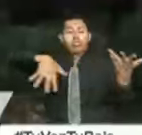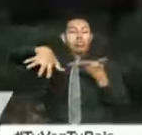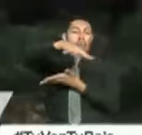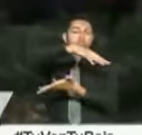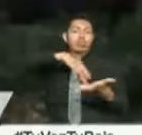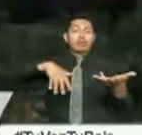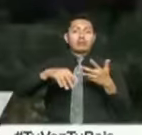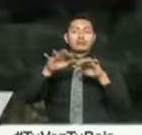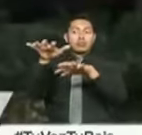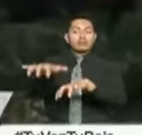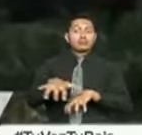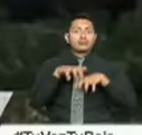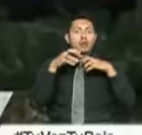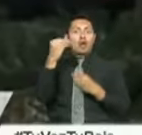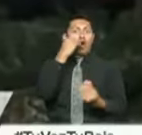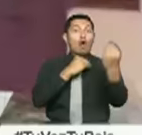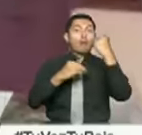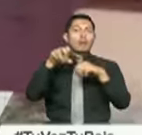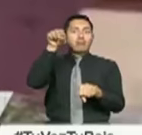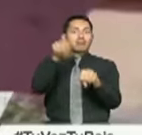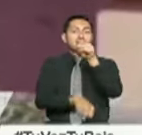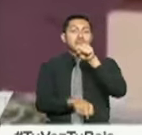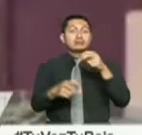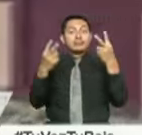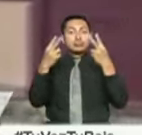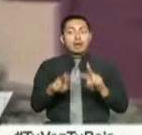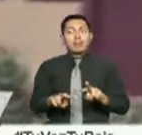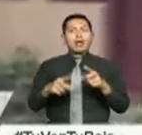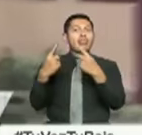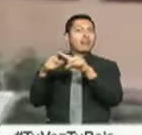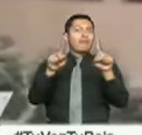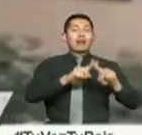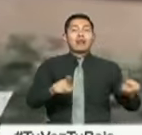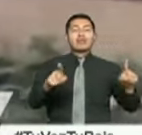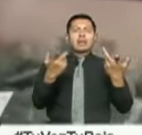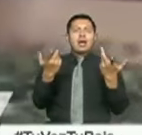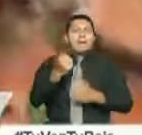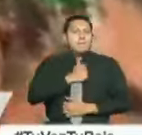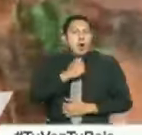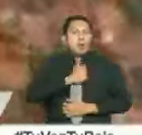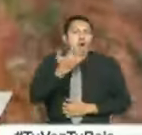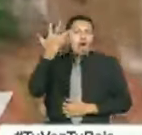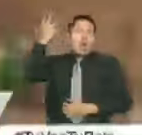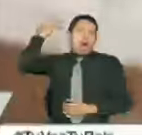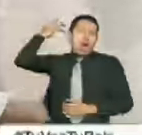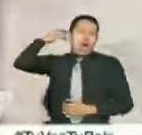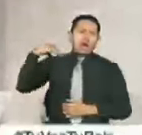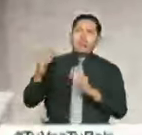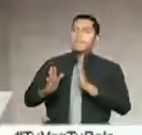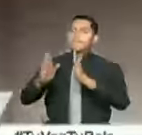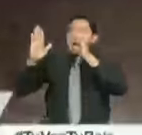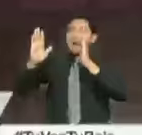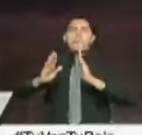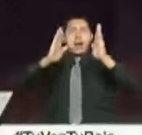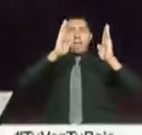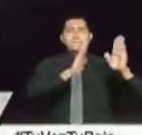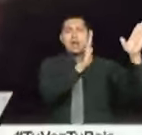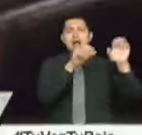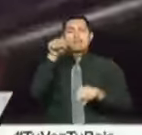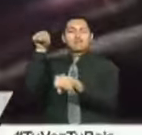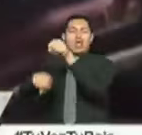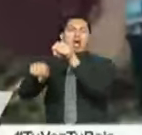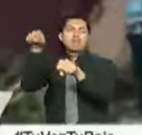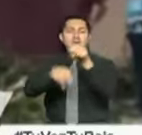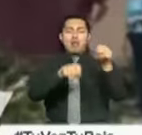este del país. También han sido numerosos los lugares históricos dañados, como el cuartel militar de la dinastía Qing en Kinmen, con más